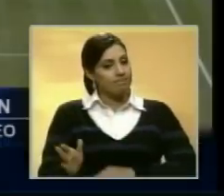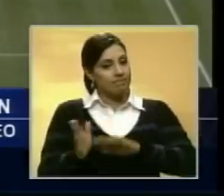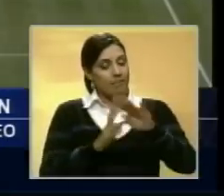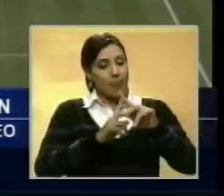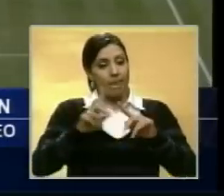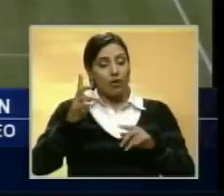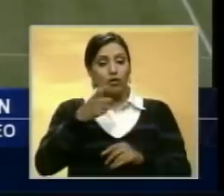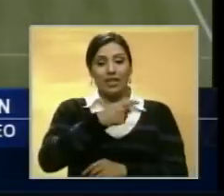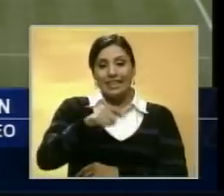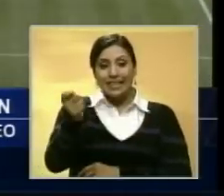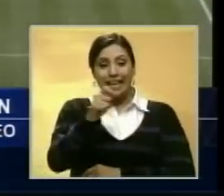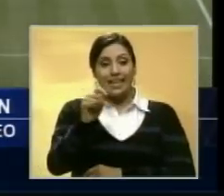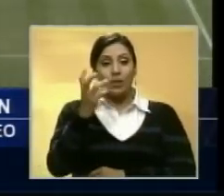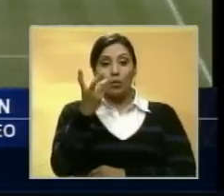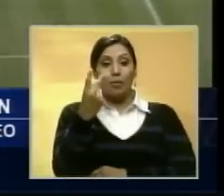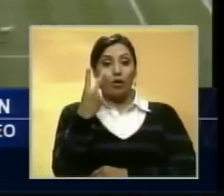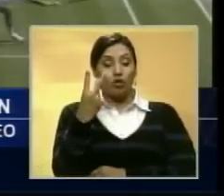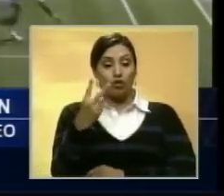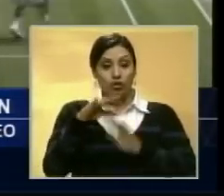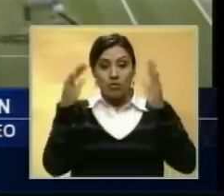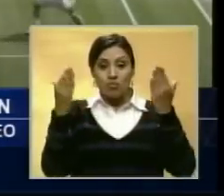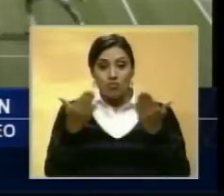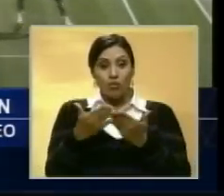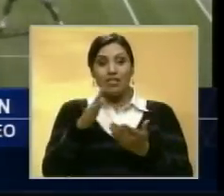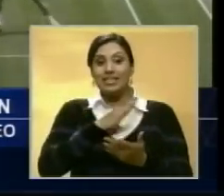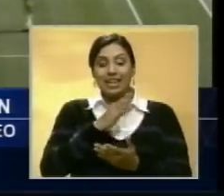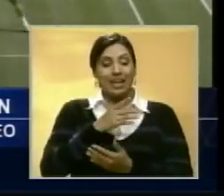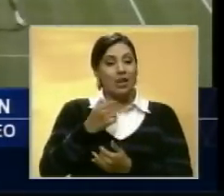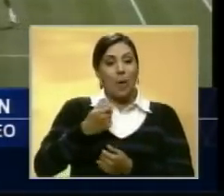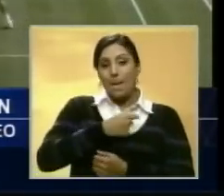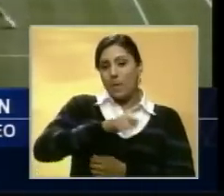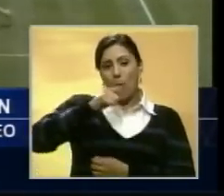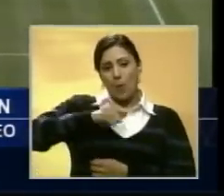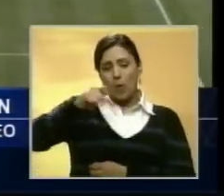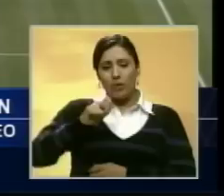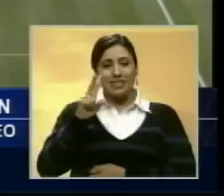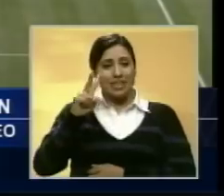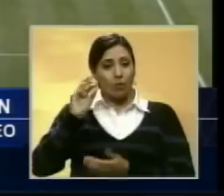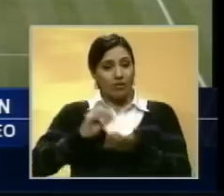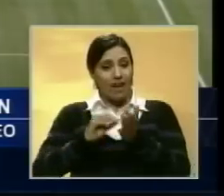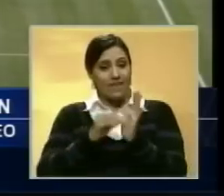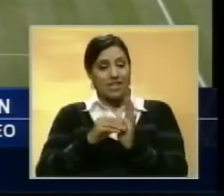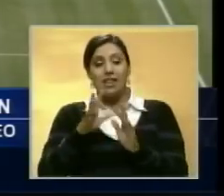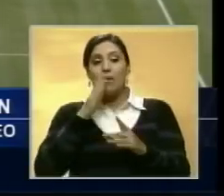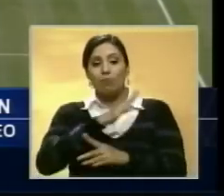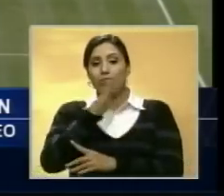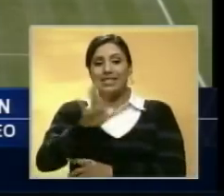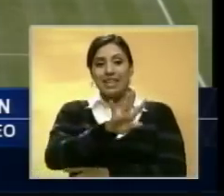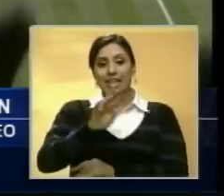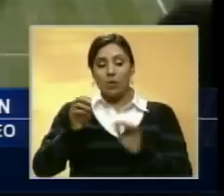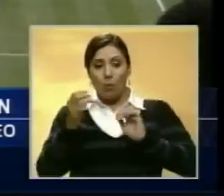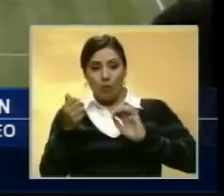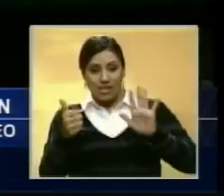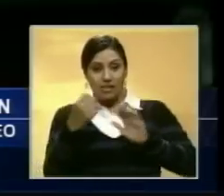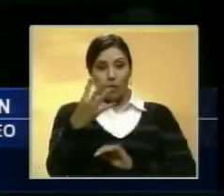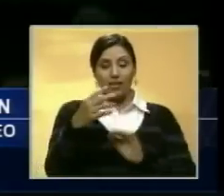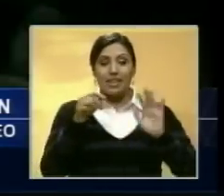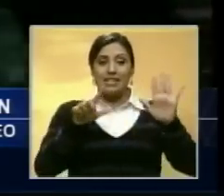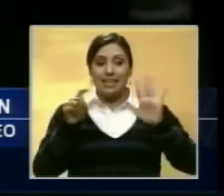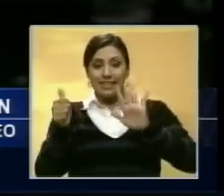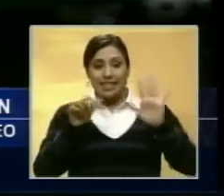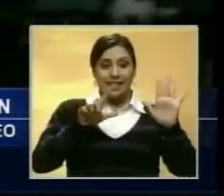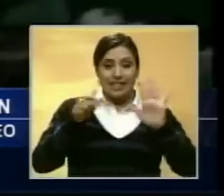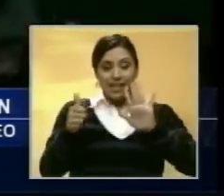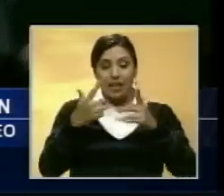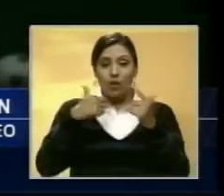En materia de tenis, el número 2 del mundo, el británico Andy Murray, se quedó con el torneo de Wimbledon por segunda vez al vencer por 6-4, 7-6 y 7-6 a